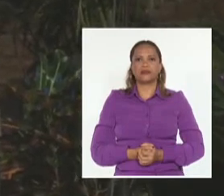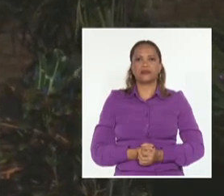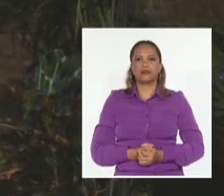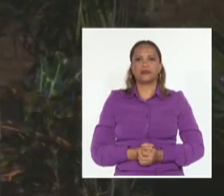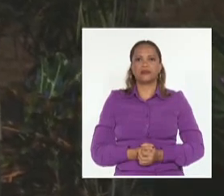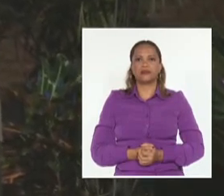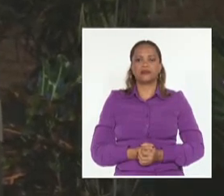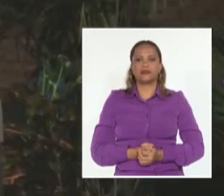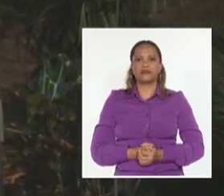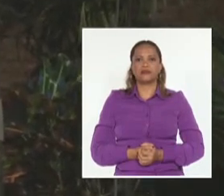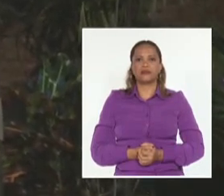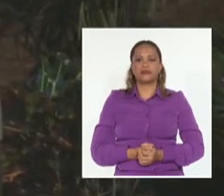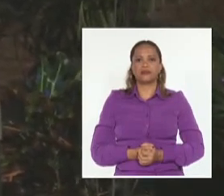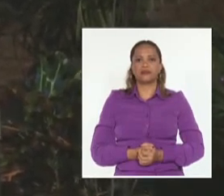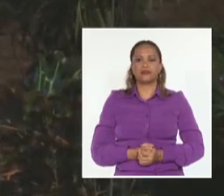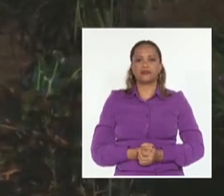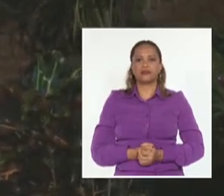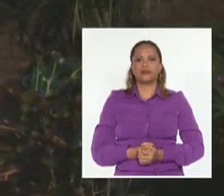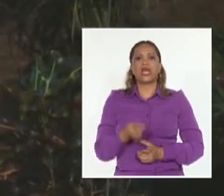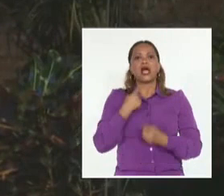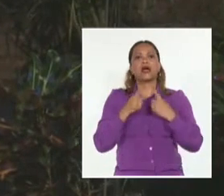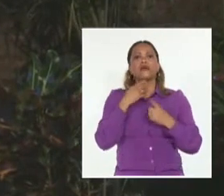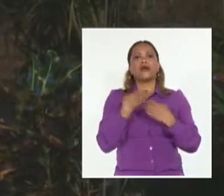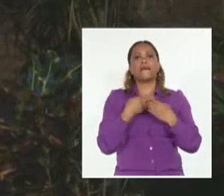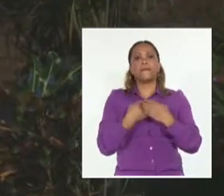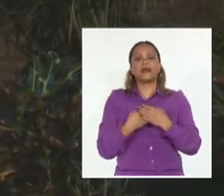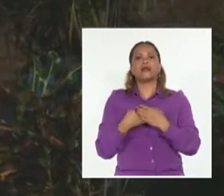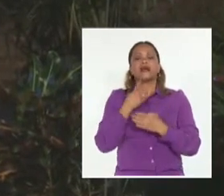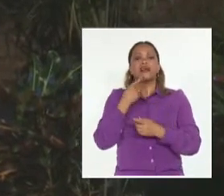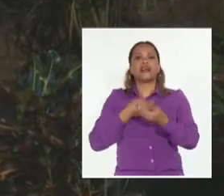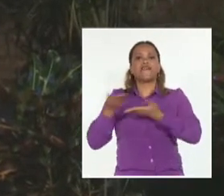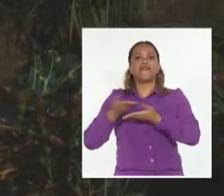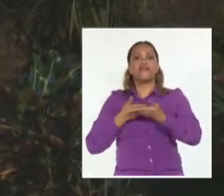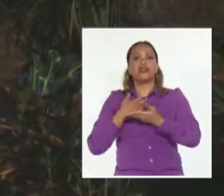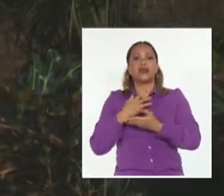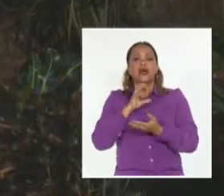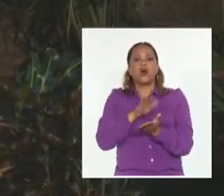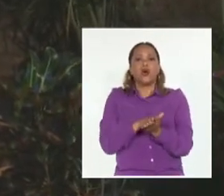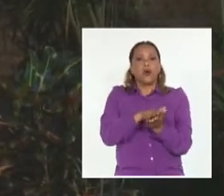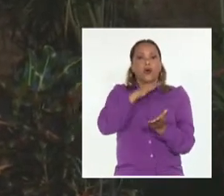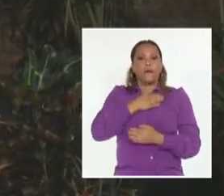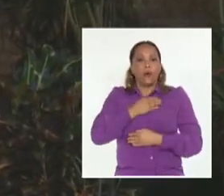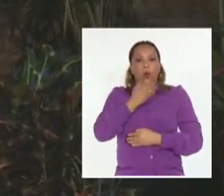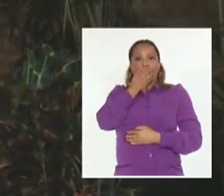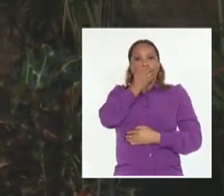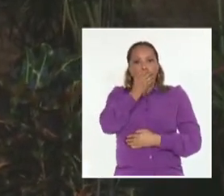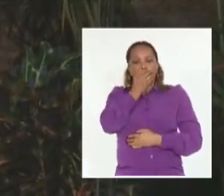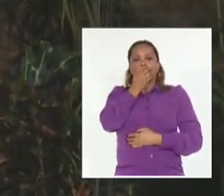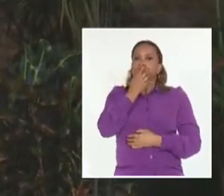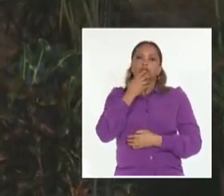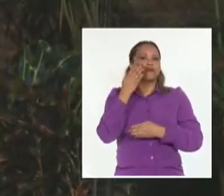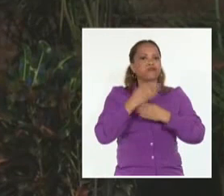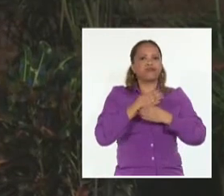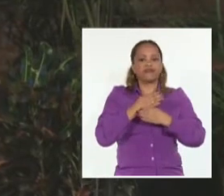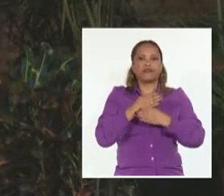Impidió que compañías que comercializan ventiladores pulmonares le vendieran a Cuba los mismos cuando necesitábamos ampliar